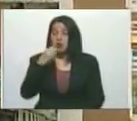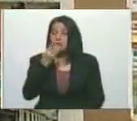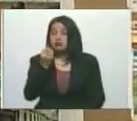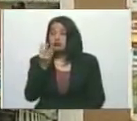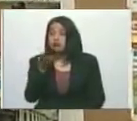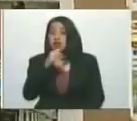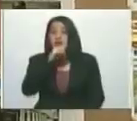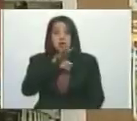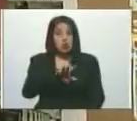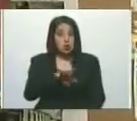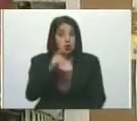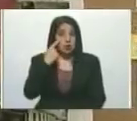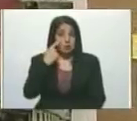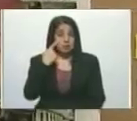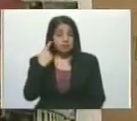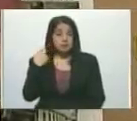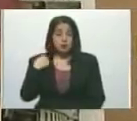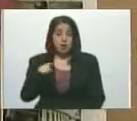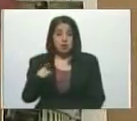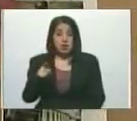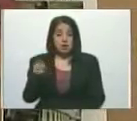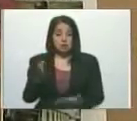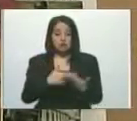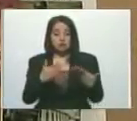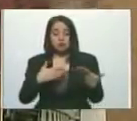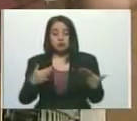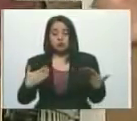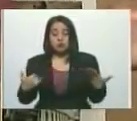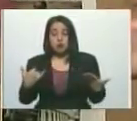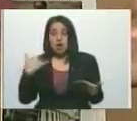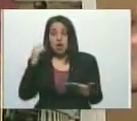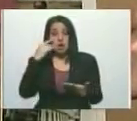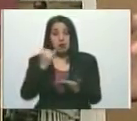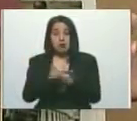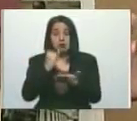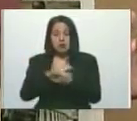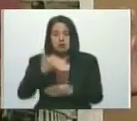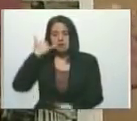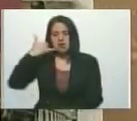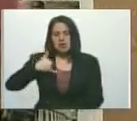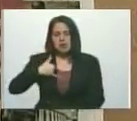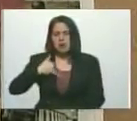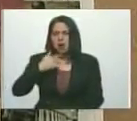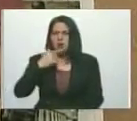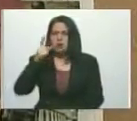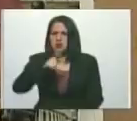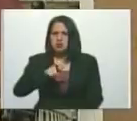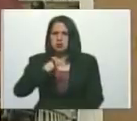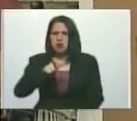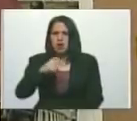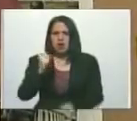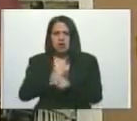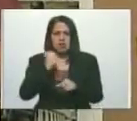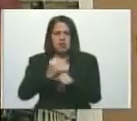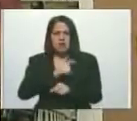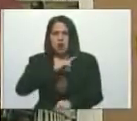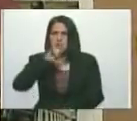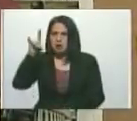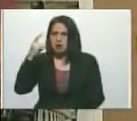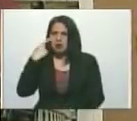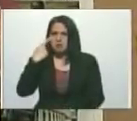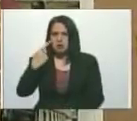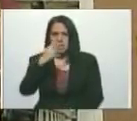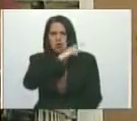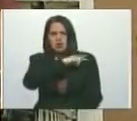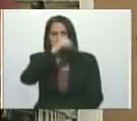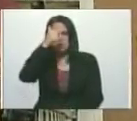Les voy a contar esa historia. Yo la tengo ahí inclusive documentada. A mí me llama una persona que trabaja en el aeropuerto y me dice, mire, mi capitán, aquí